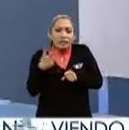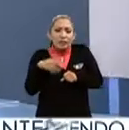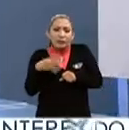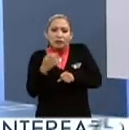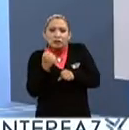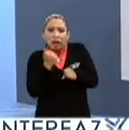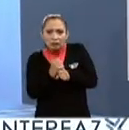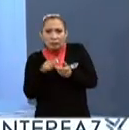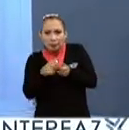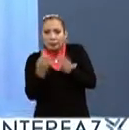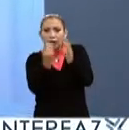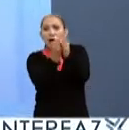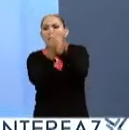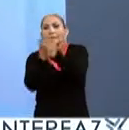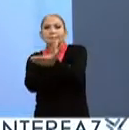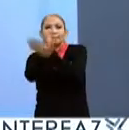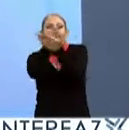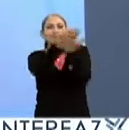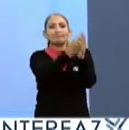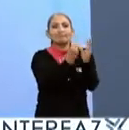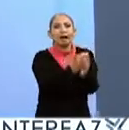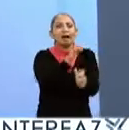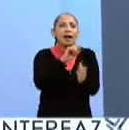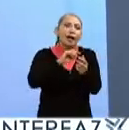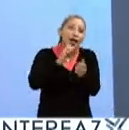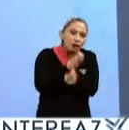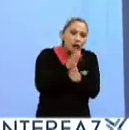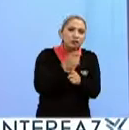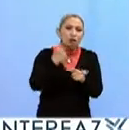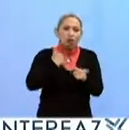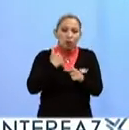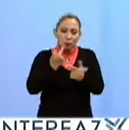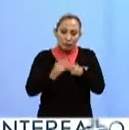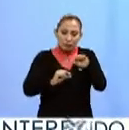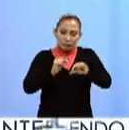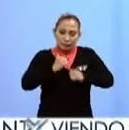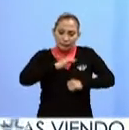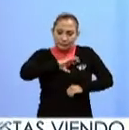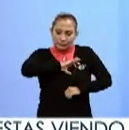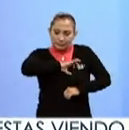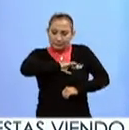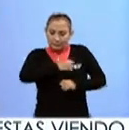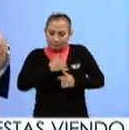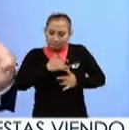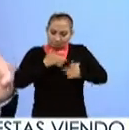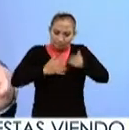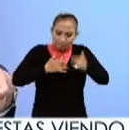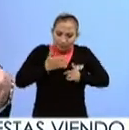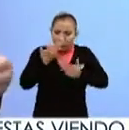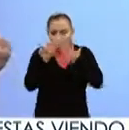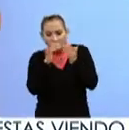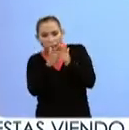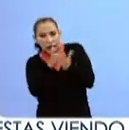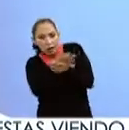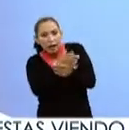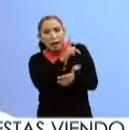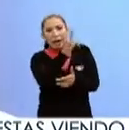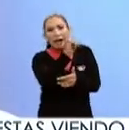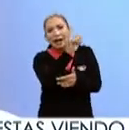años a dar clase. Creo que viene entonces una vocación. Estudio con los lasallistas,